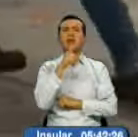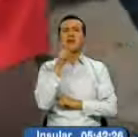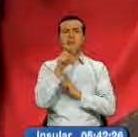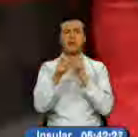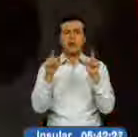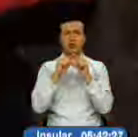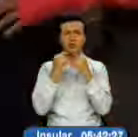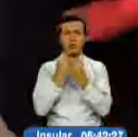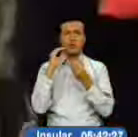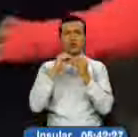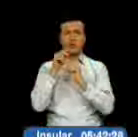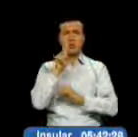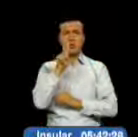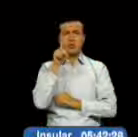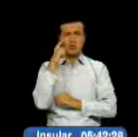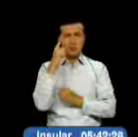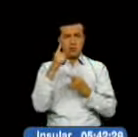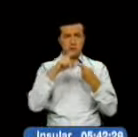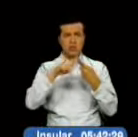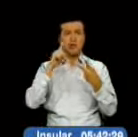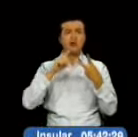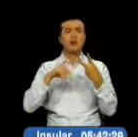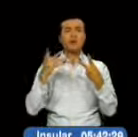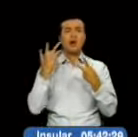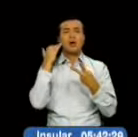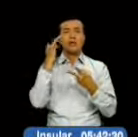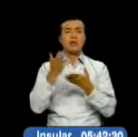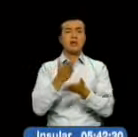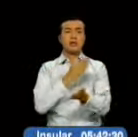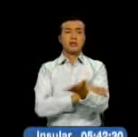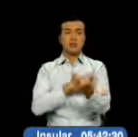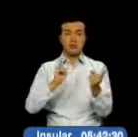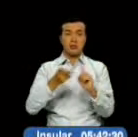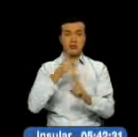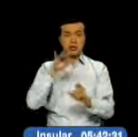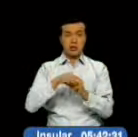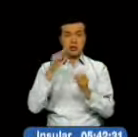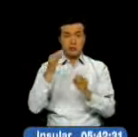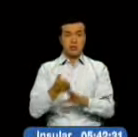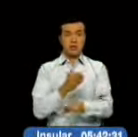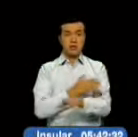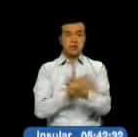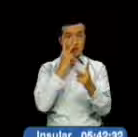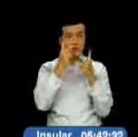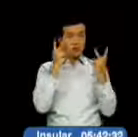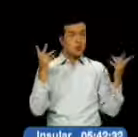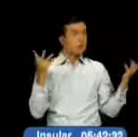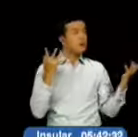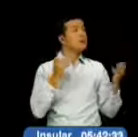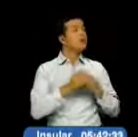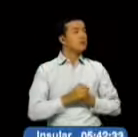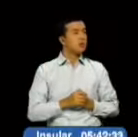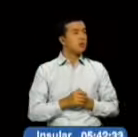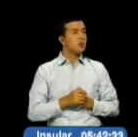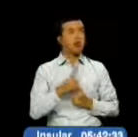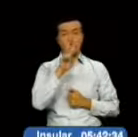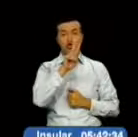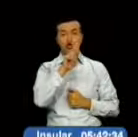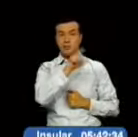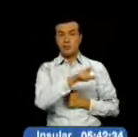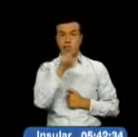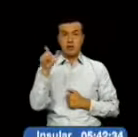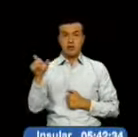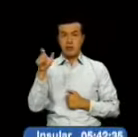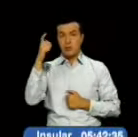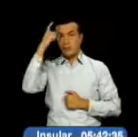simpatizantes de CREO. El segundo caso se produjo días antes de la segunda vuelta electoral. En estas imágenes se puede observar cómo dos personas